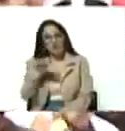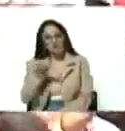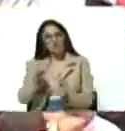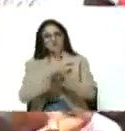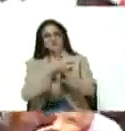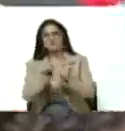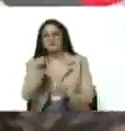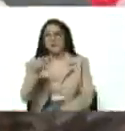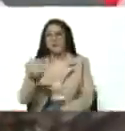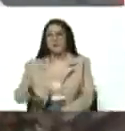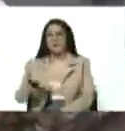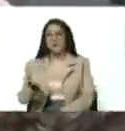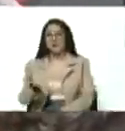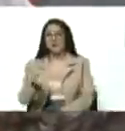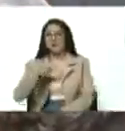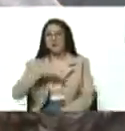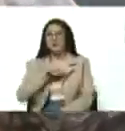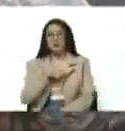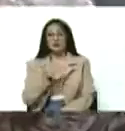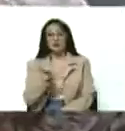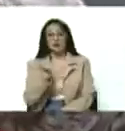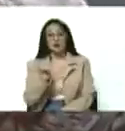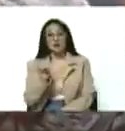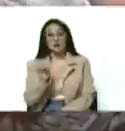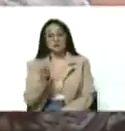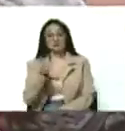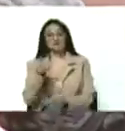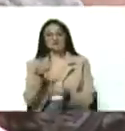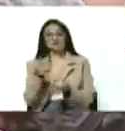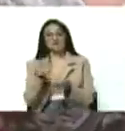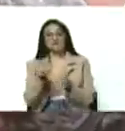muy importantes. Nosotros tenemos aquí nuestro estandarte.